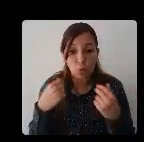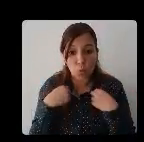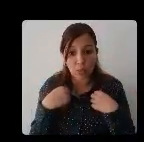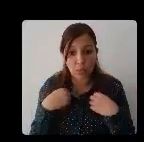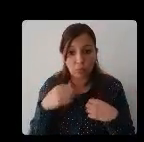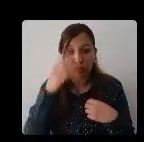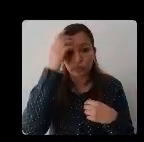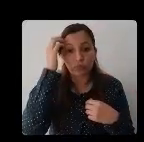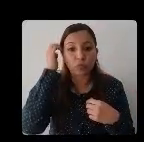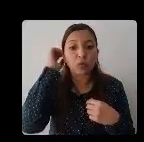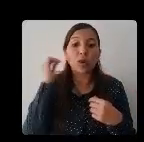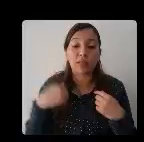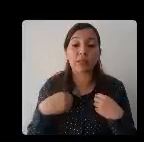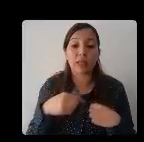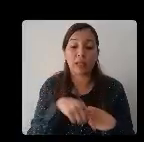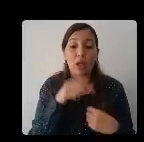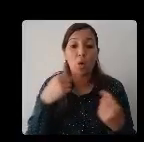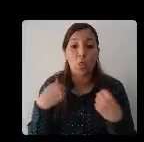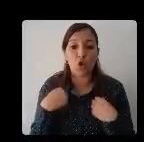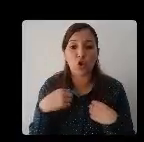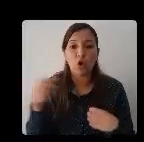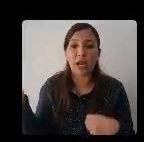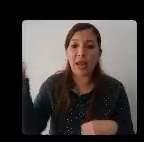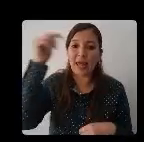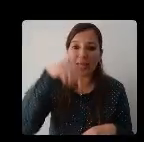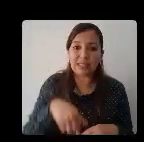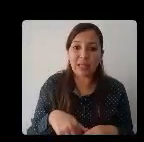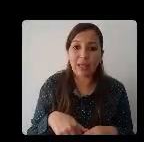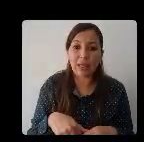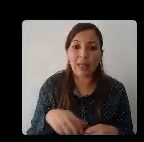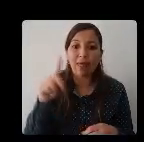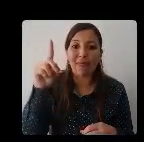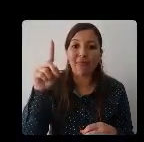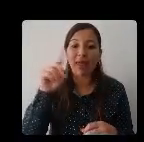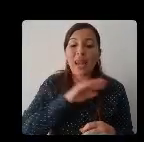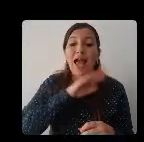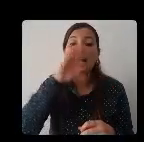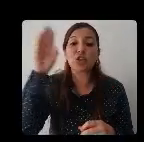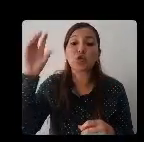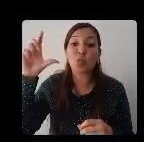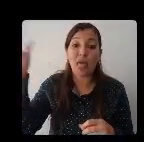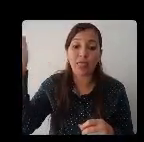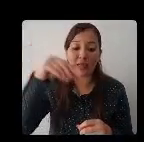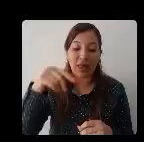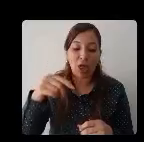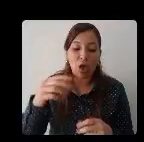generar oportunidades, ¿no? Y eso ha hecho que me inspire en seguir apostando por esta actividad,